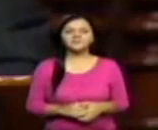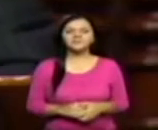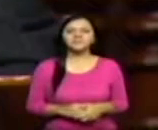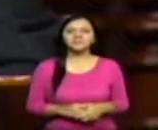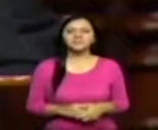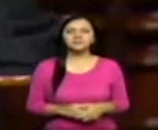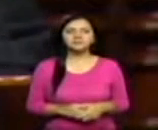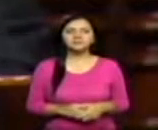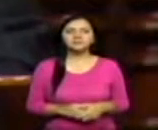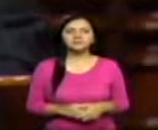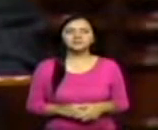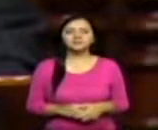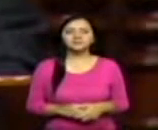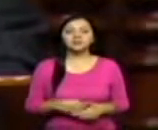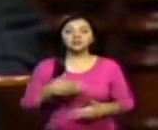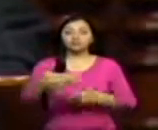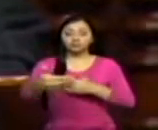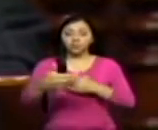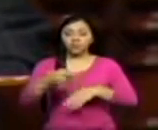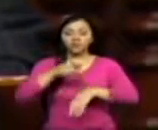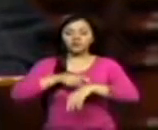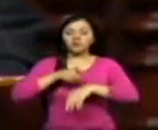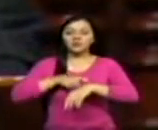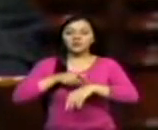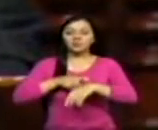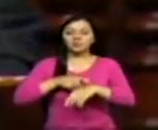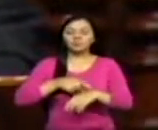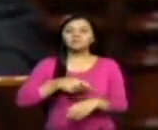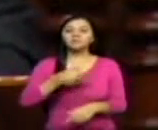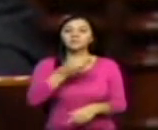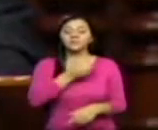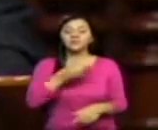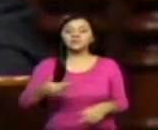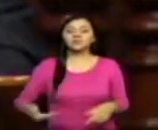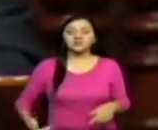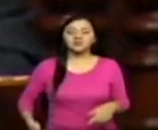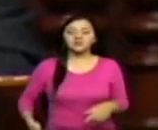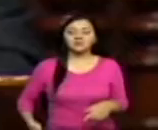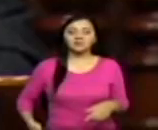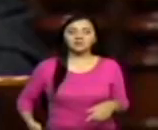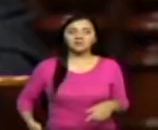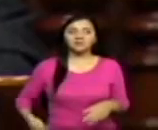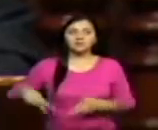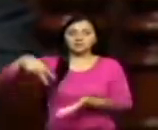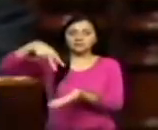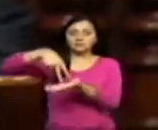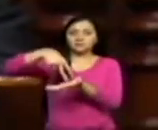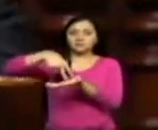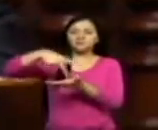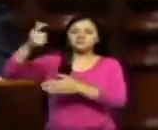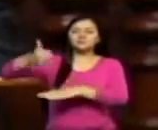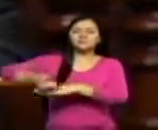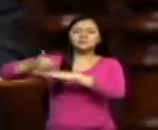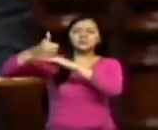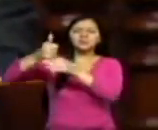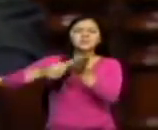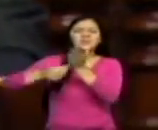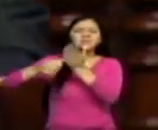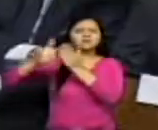En pocos días, mi presidente del Consejo de Ministros, levántate por favor.